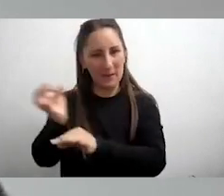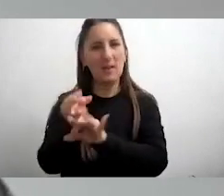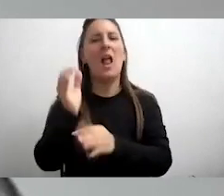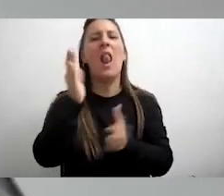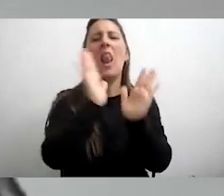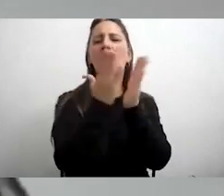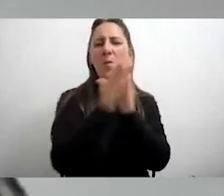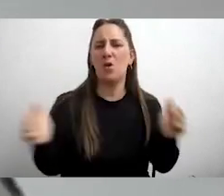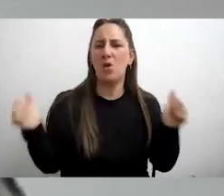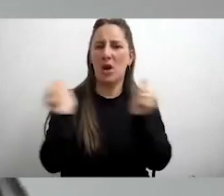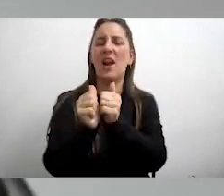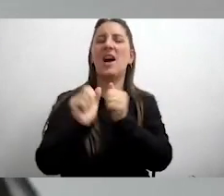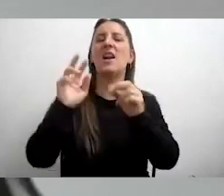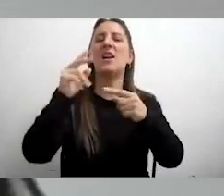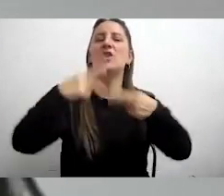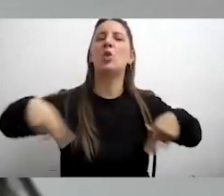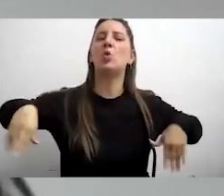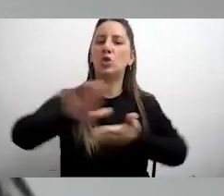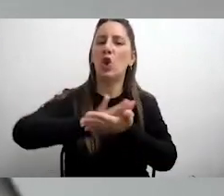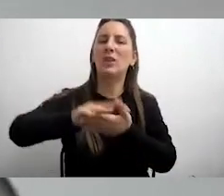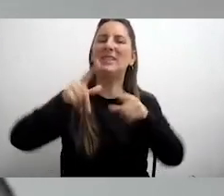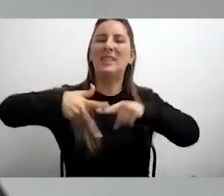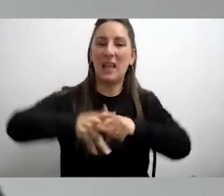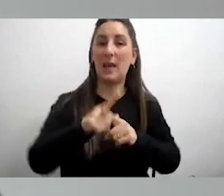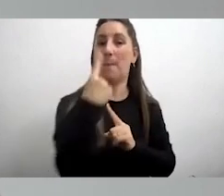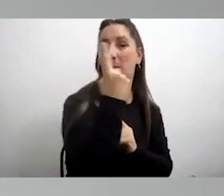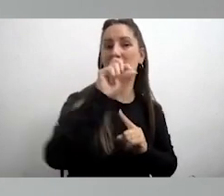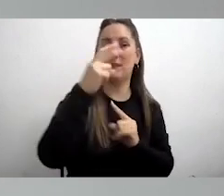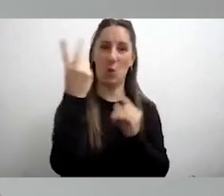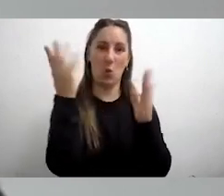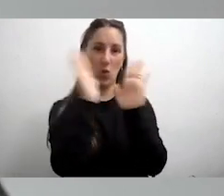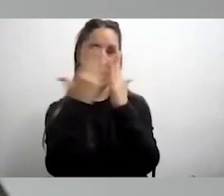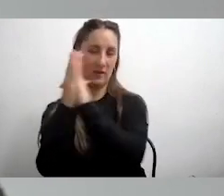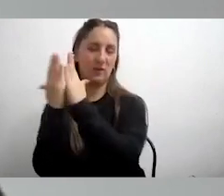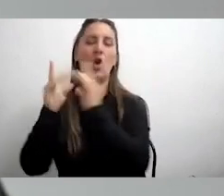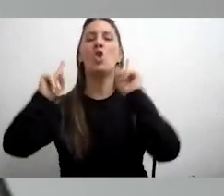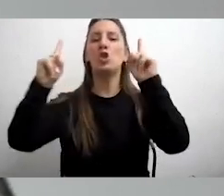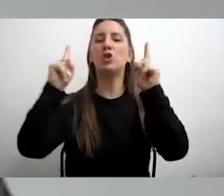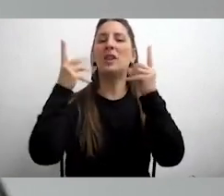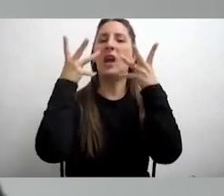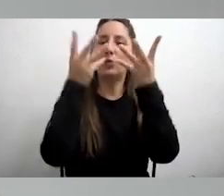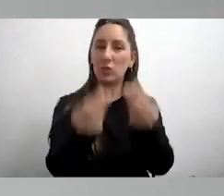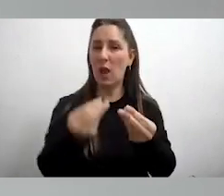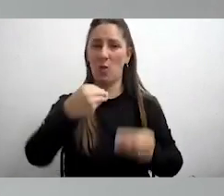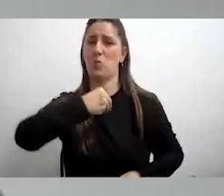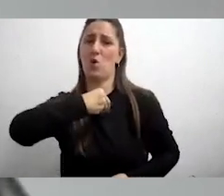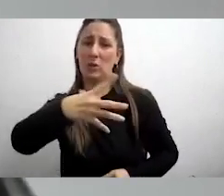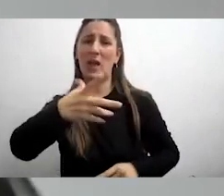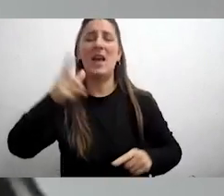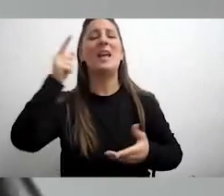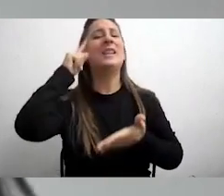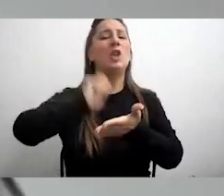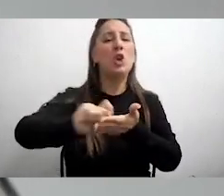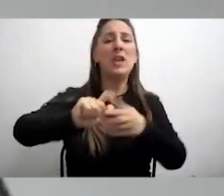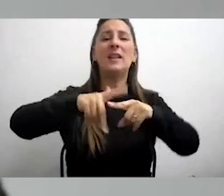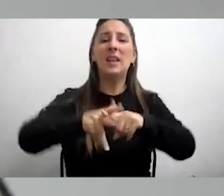libro Resoluciones Técnicas Comentadas, primera y segunda edición, editorial RPAR, docente auxiliar ad honorem en Teoría y Técnica Impositiva